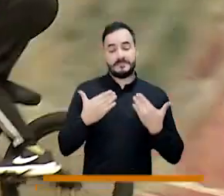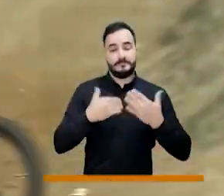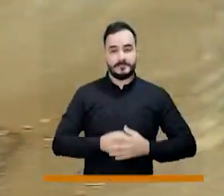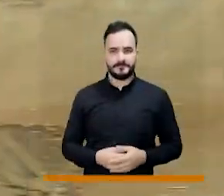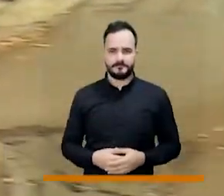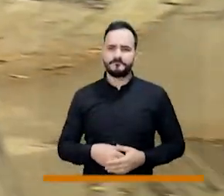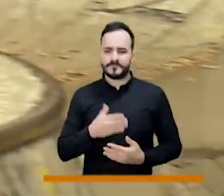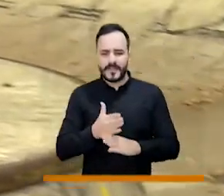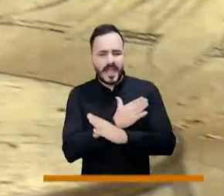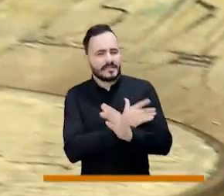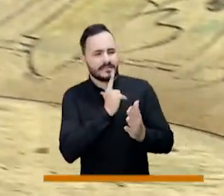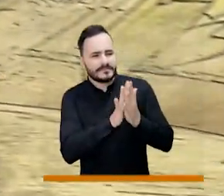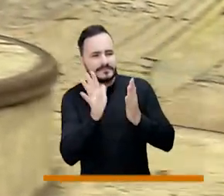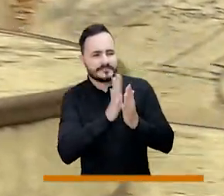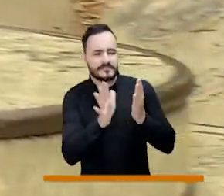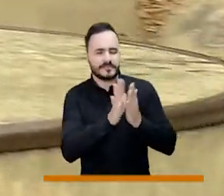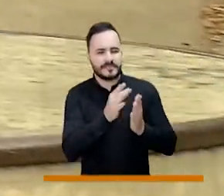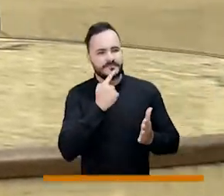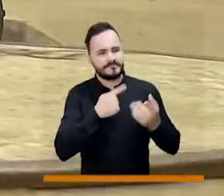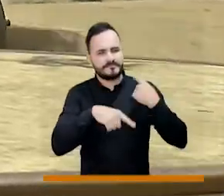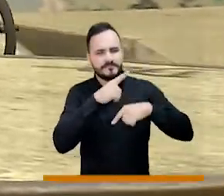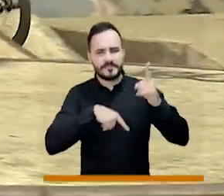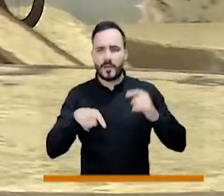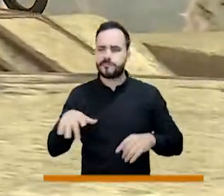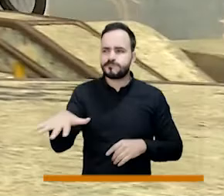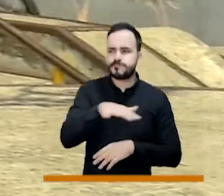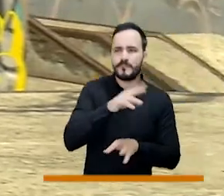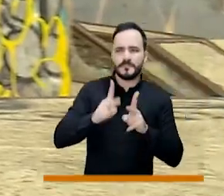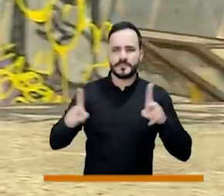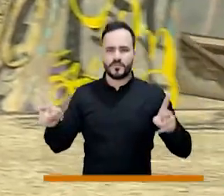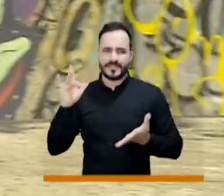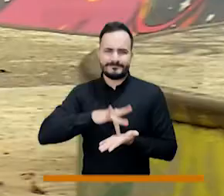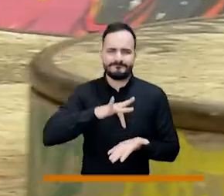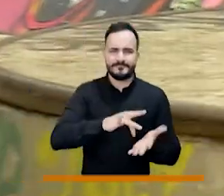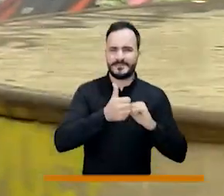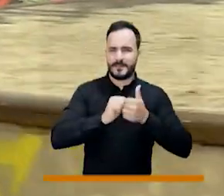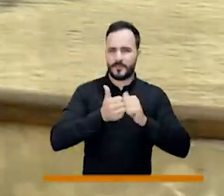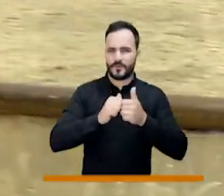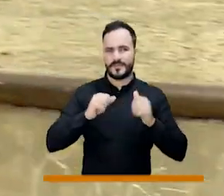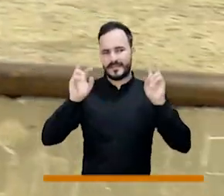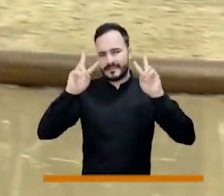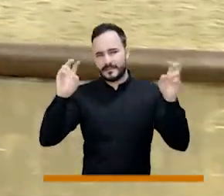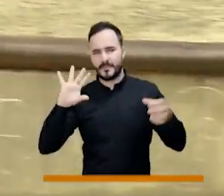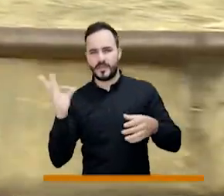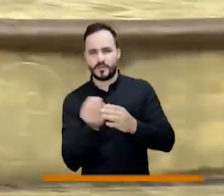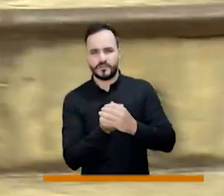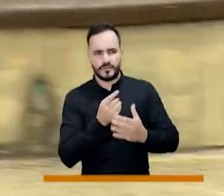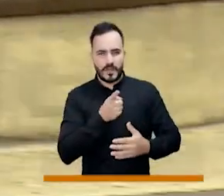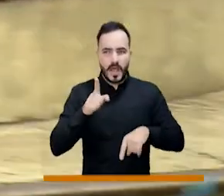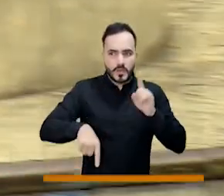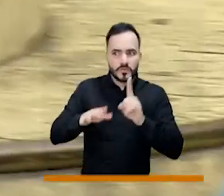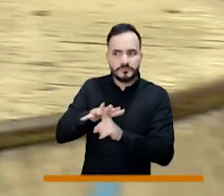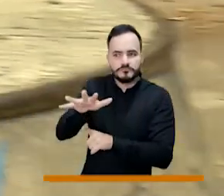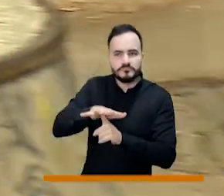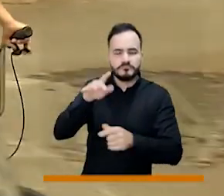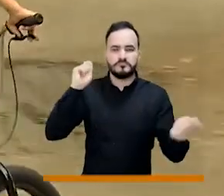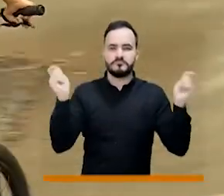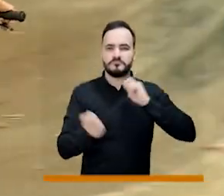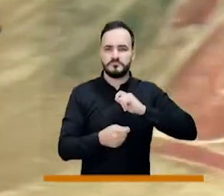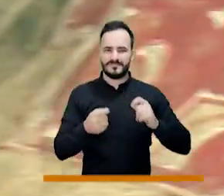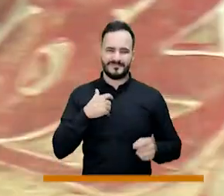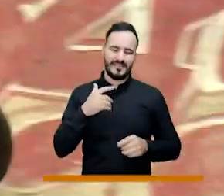nos hablaba acerca de esa transformación que se da en los deportistas como con el deporte inclusivo, el